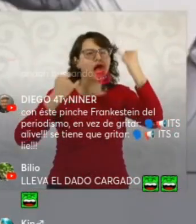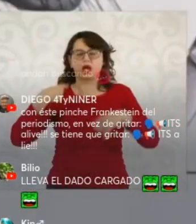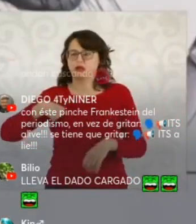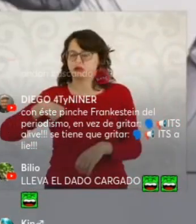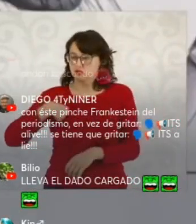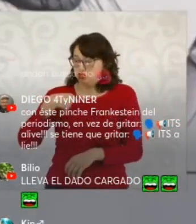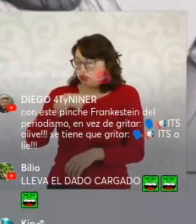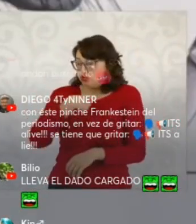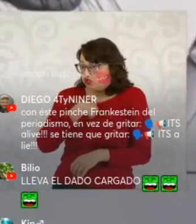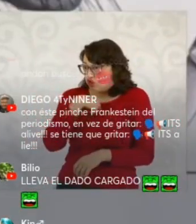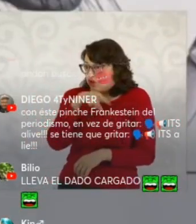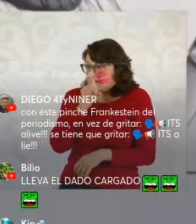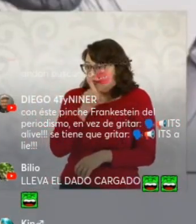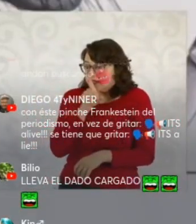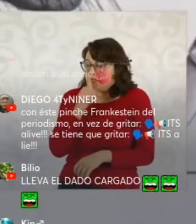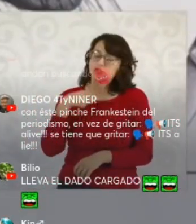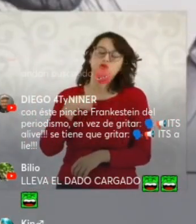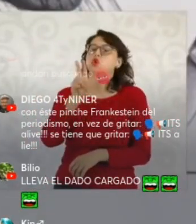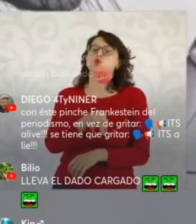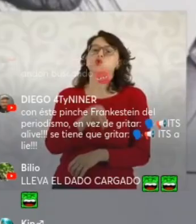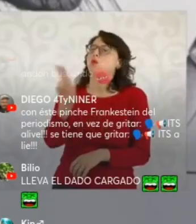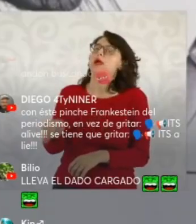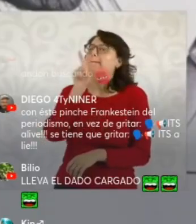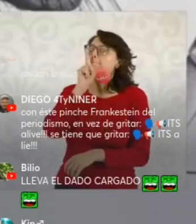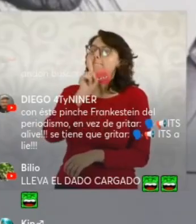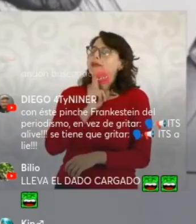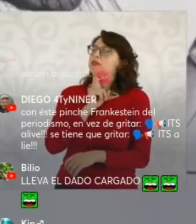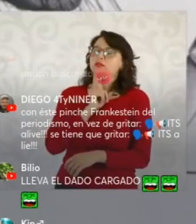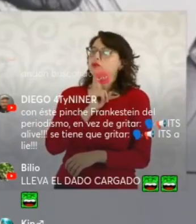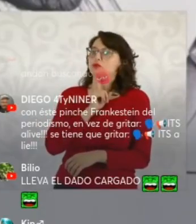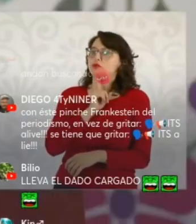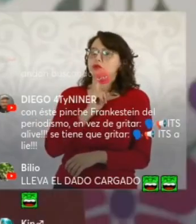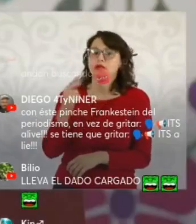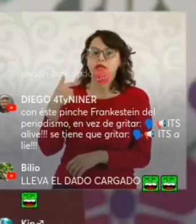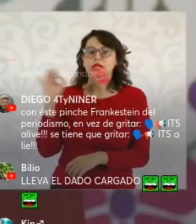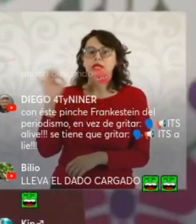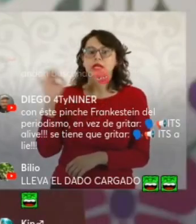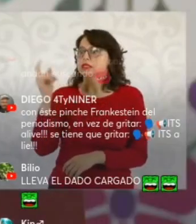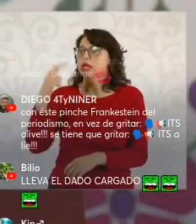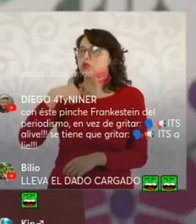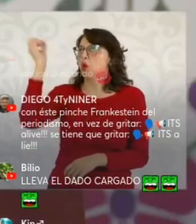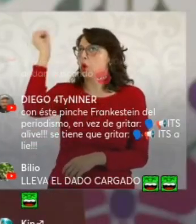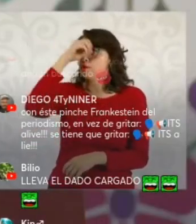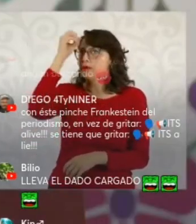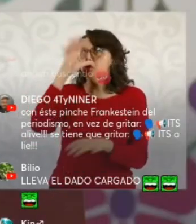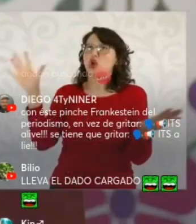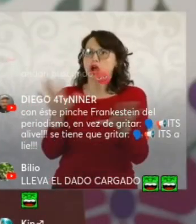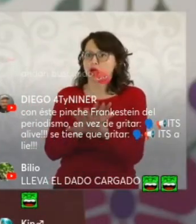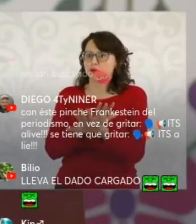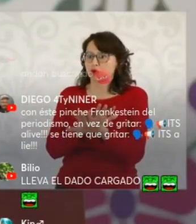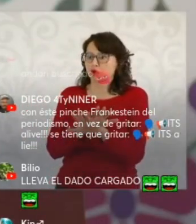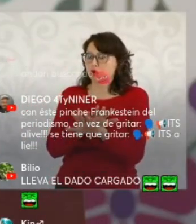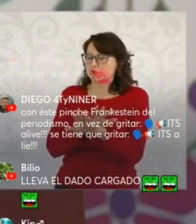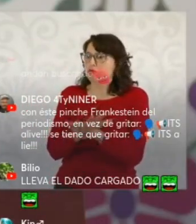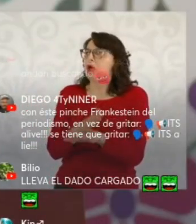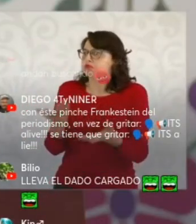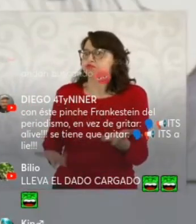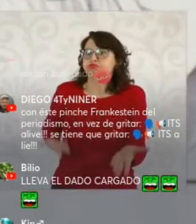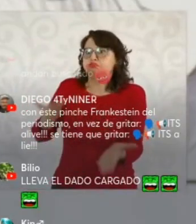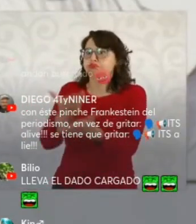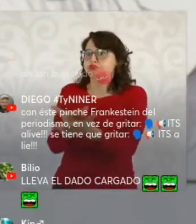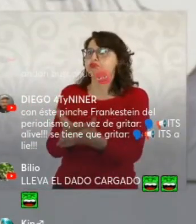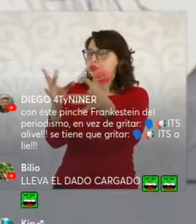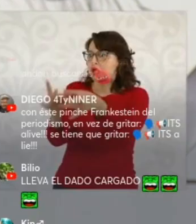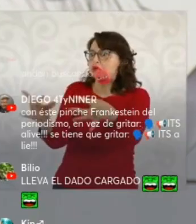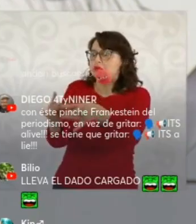pueblo de México, nunca. Y si llegara a cambiar yo de opinión, lo plantearía abiertamente por alguna